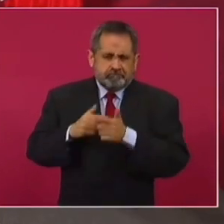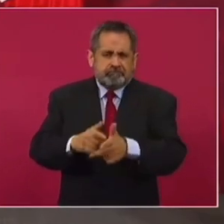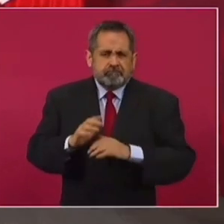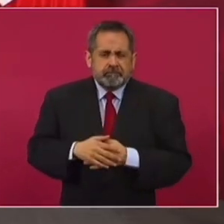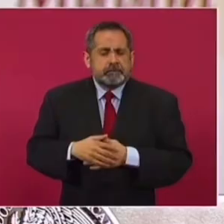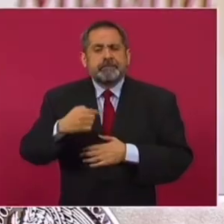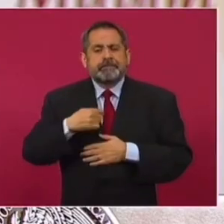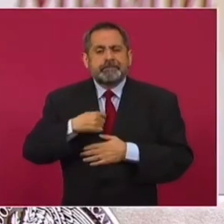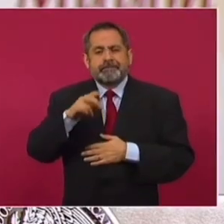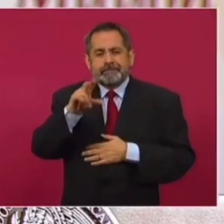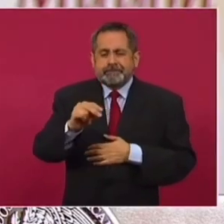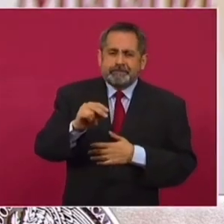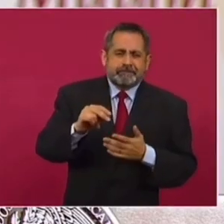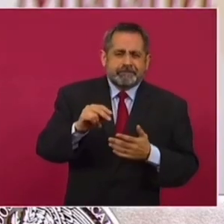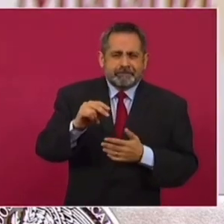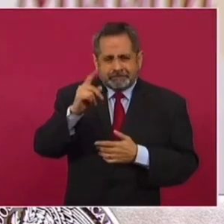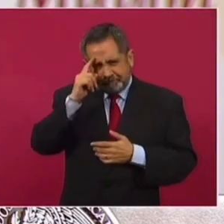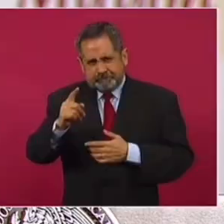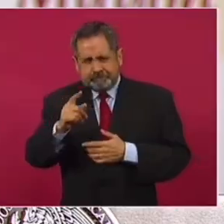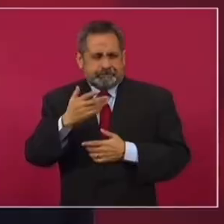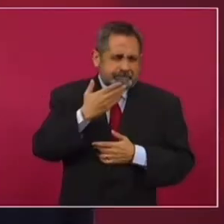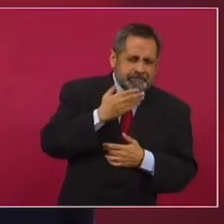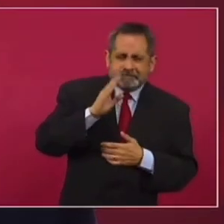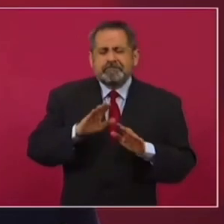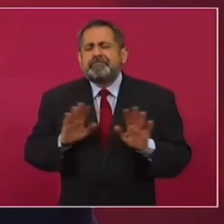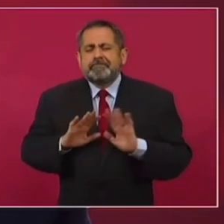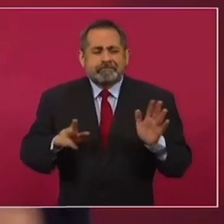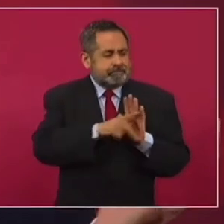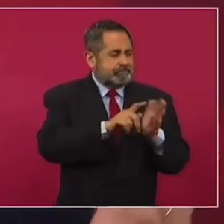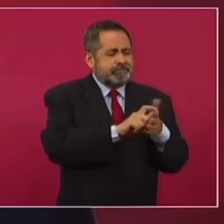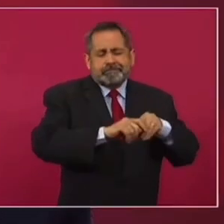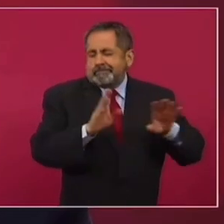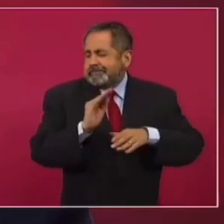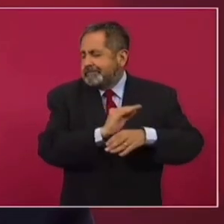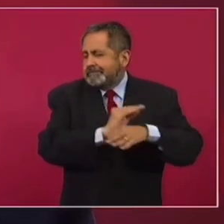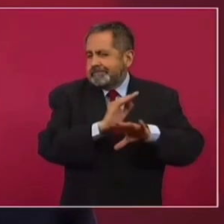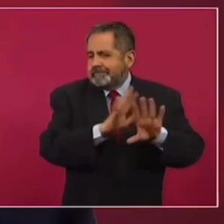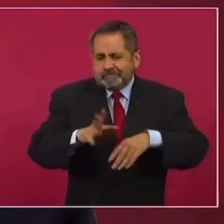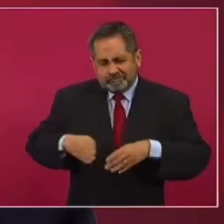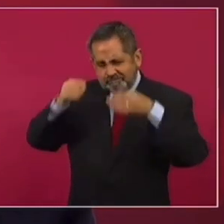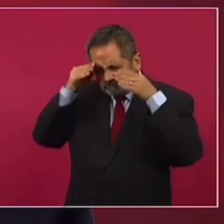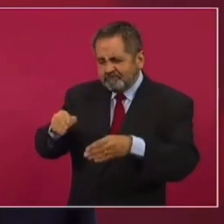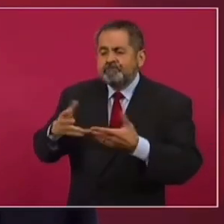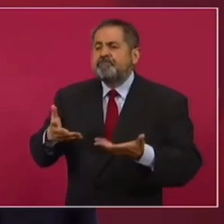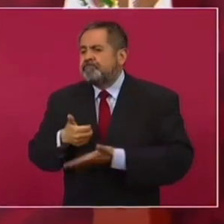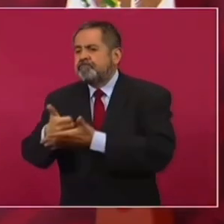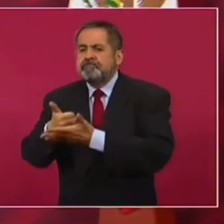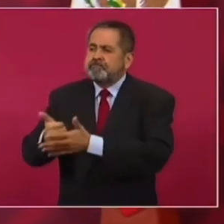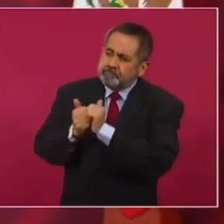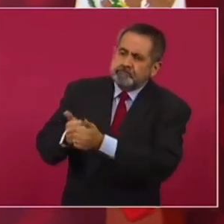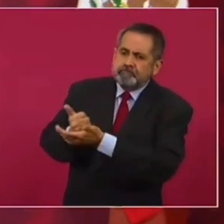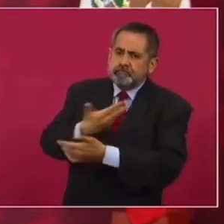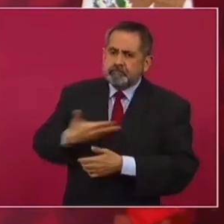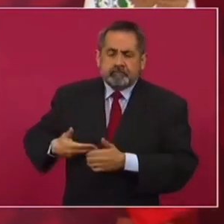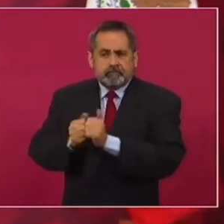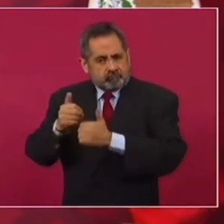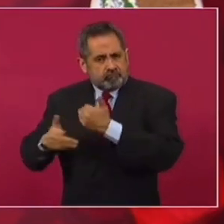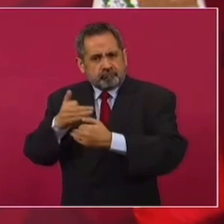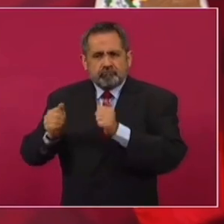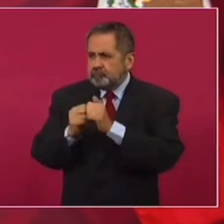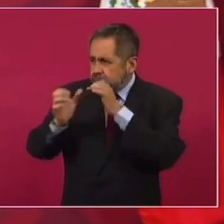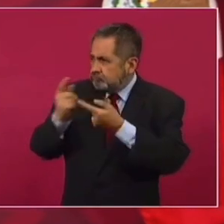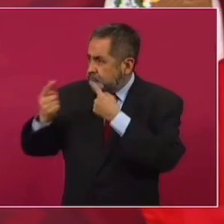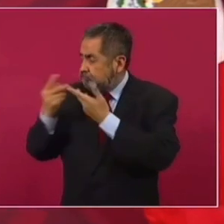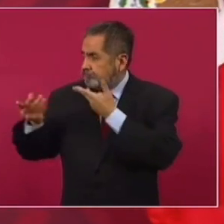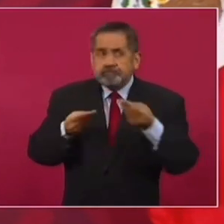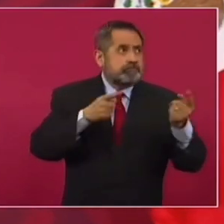no me ocupo ni para bien ni para mal, y lo digo con todo respeto de lo que publica alguien. Yo me ocupo de ayudar al presidente en ser pues un canal de